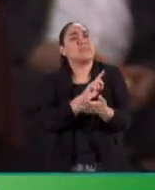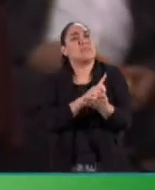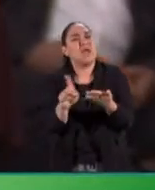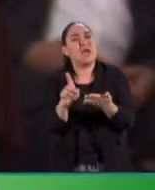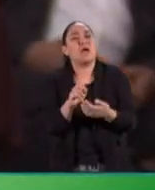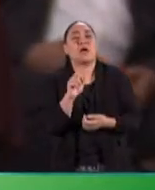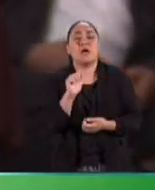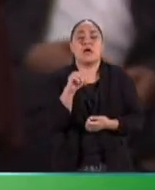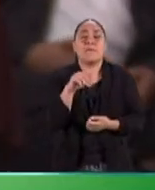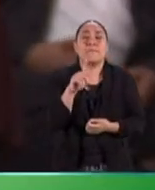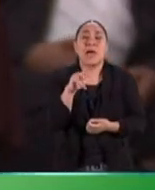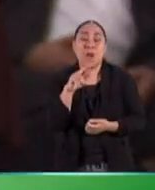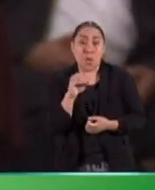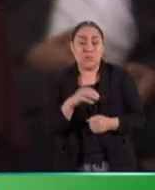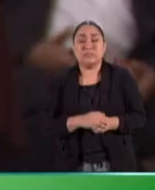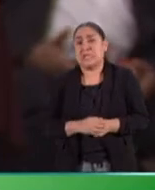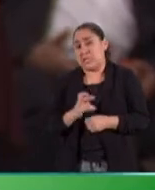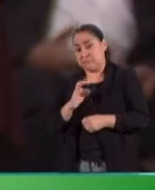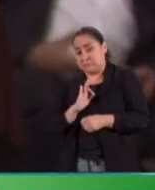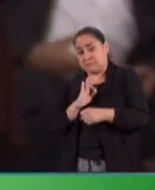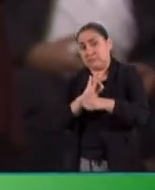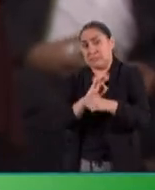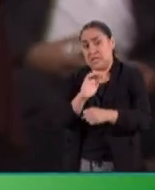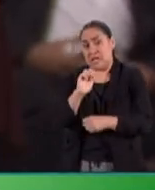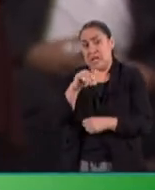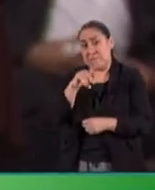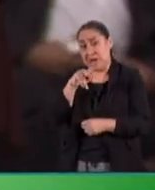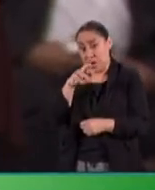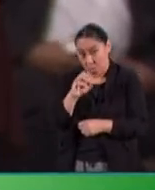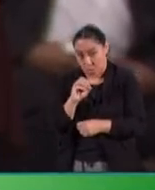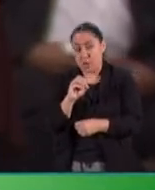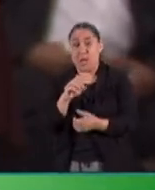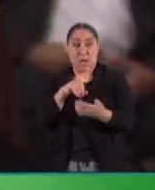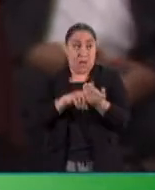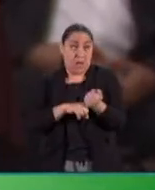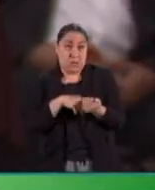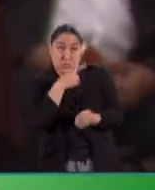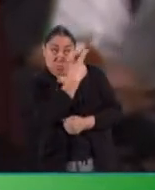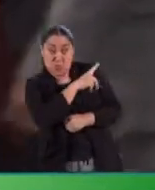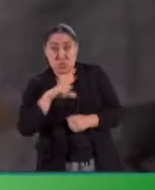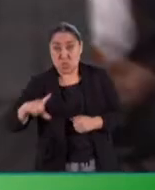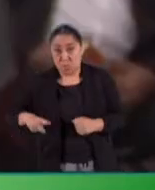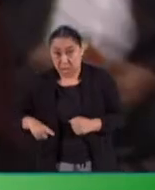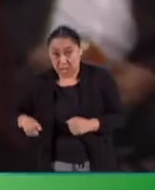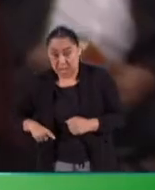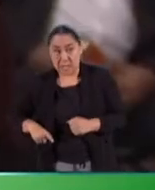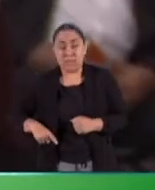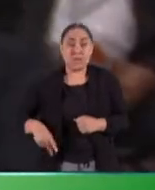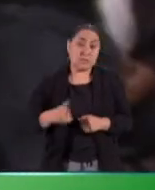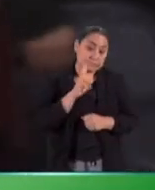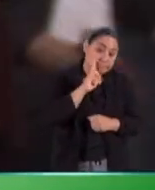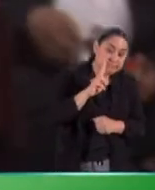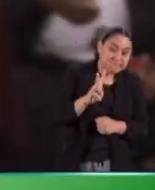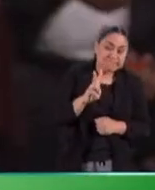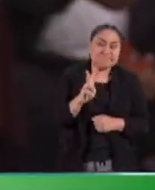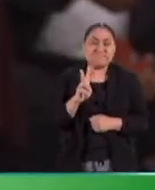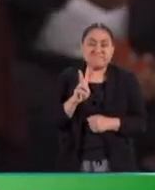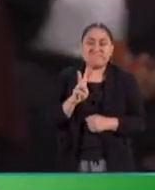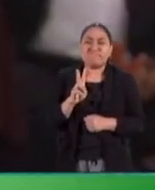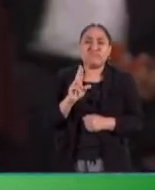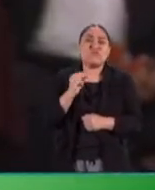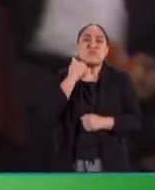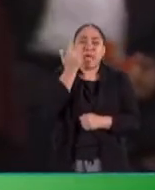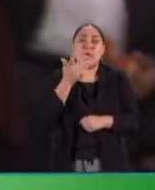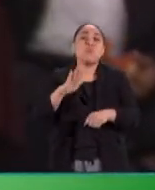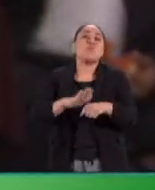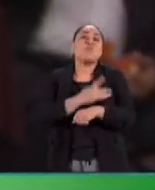amparo ese mismo Amparo que desde el poder y desde el gobierno ven con tal Furia porque ha logrado detener